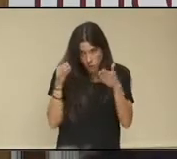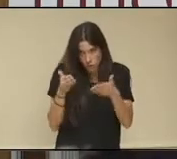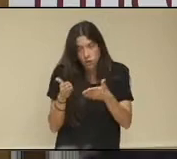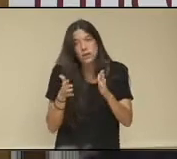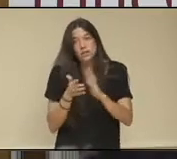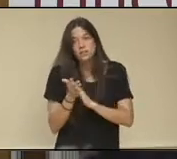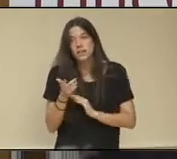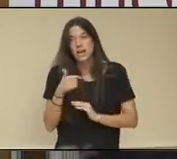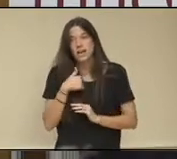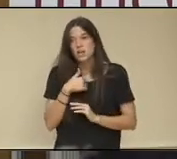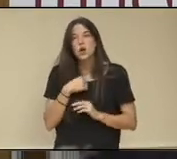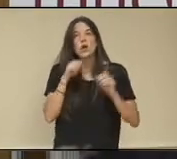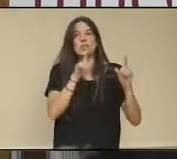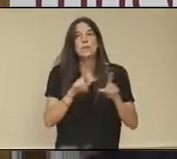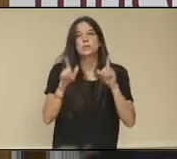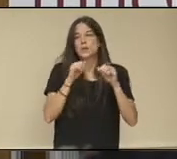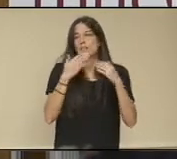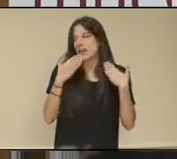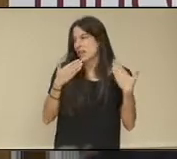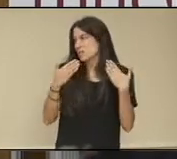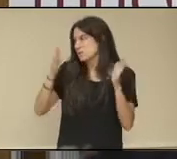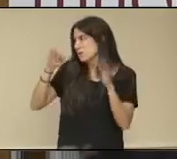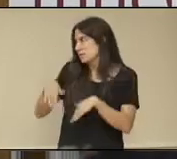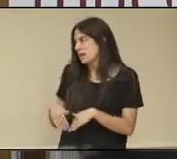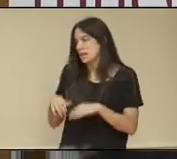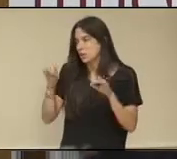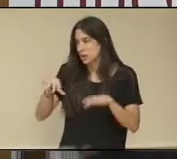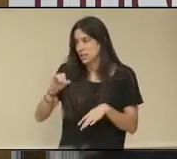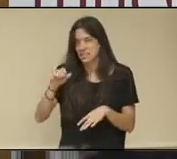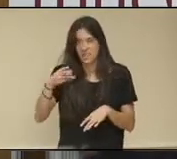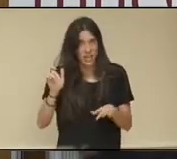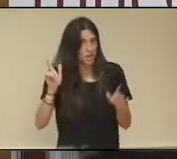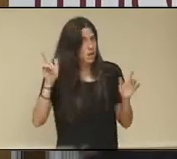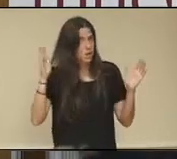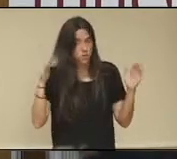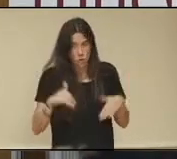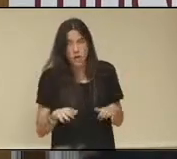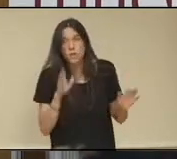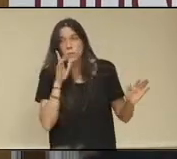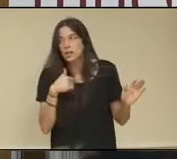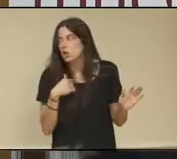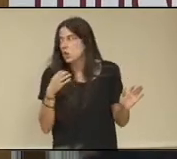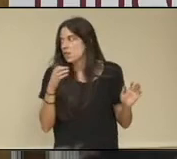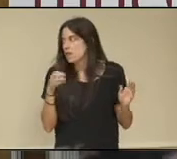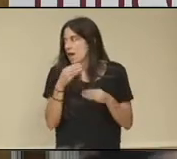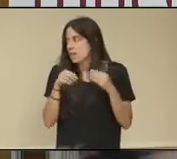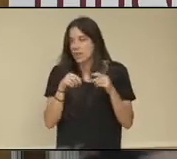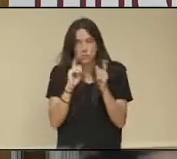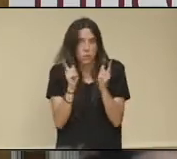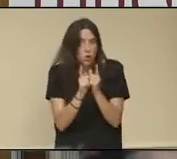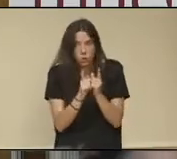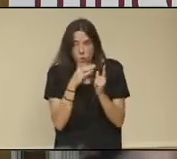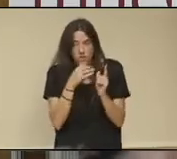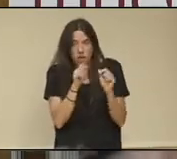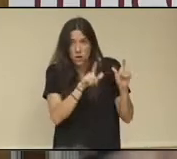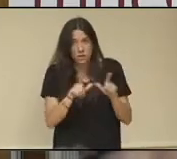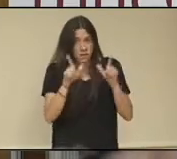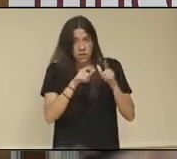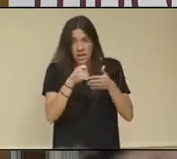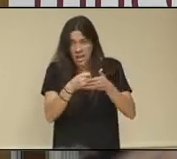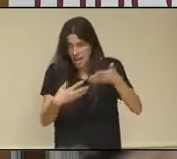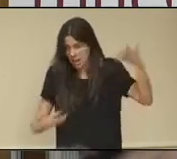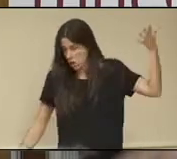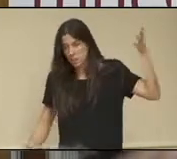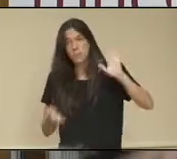no tengo una diapositiva de agradecimientos al final como tenía Isabel, porque tenía que ser enorme, pero el grupo de la